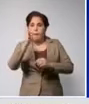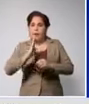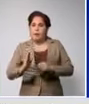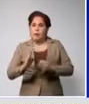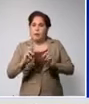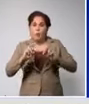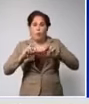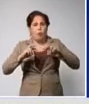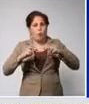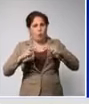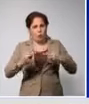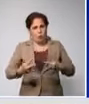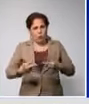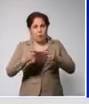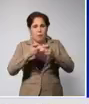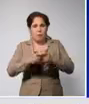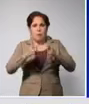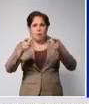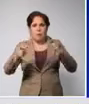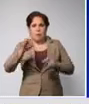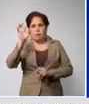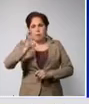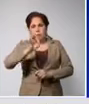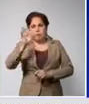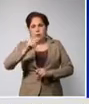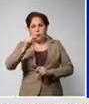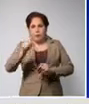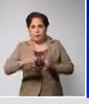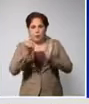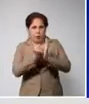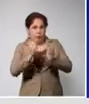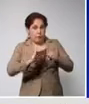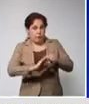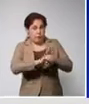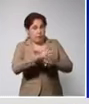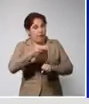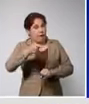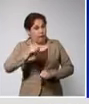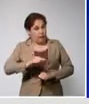nuevamente, con el mayor por ciento de casos confirmados ayer,